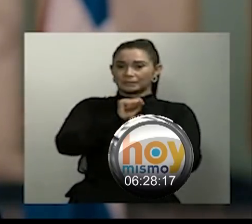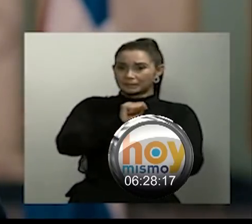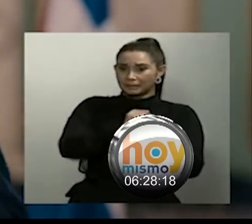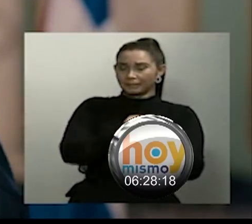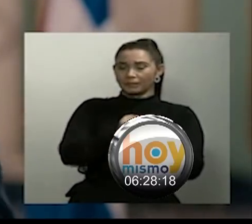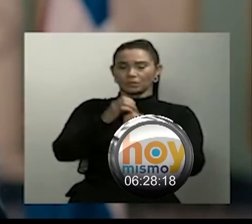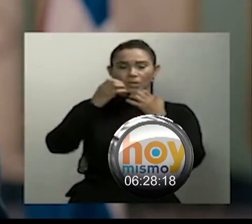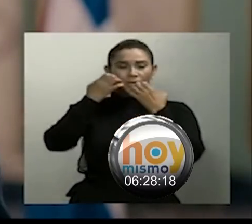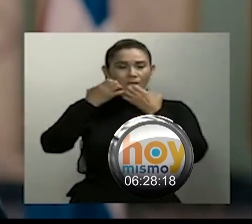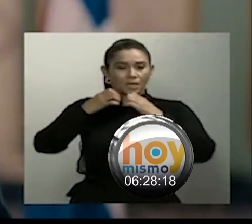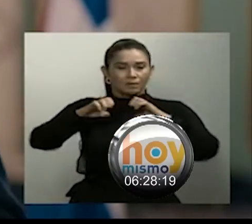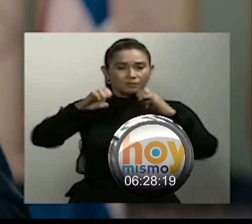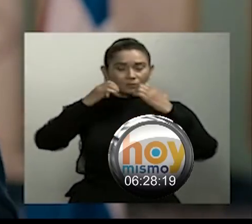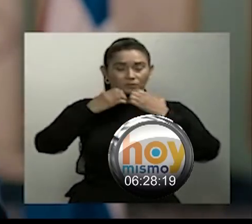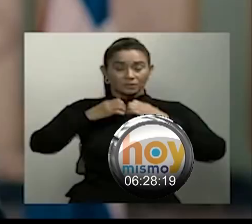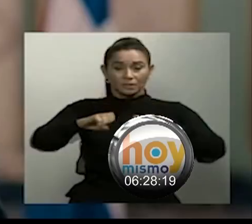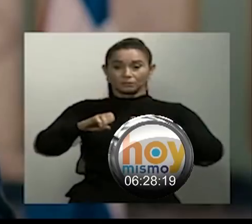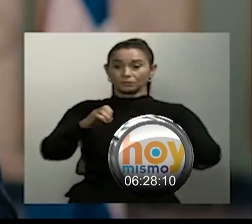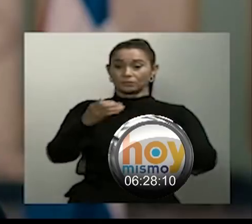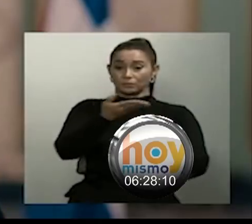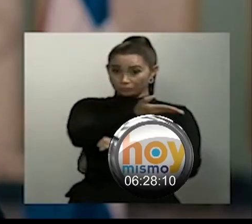en Raintel, en el área